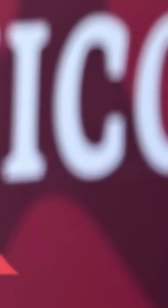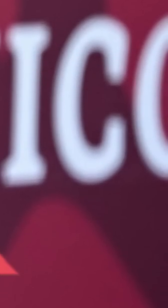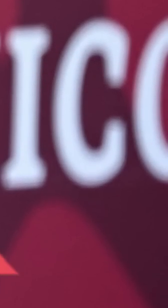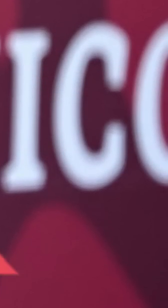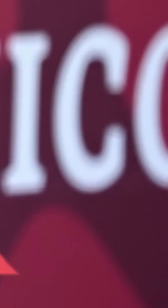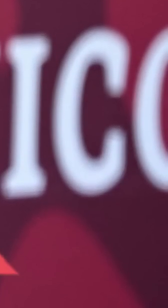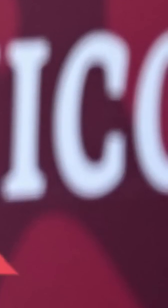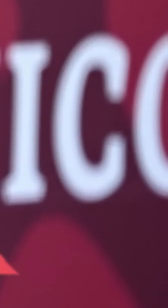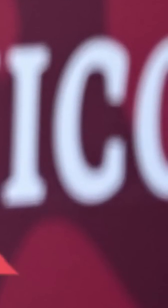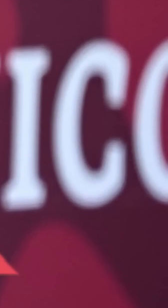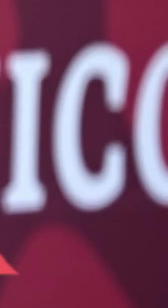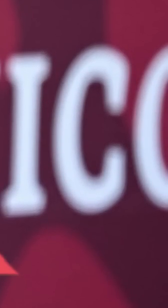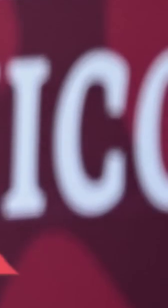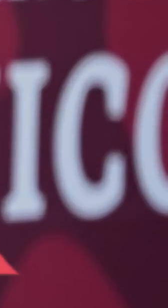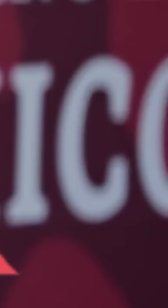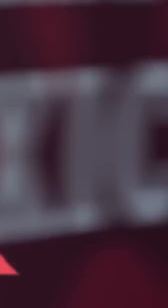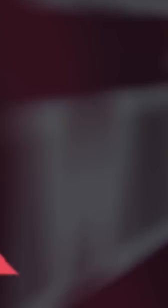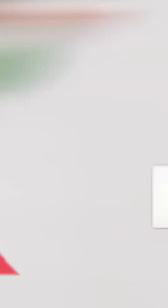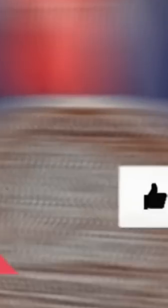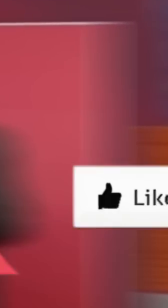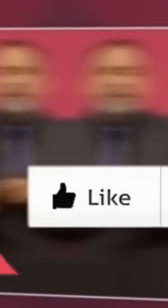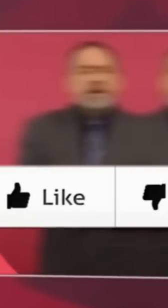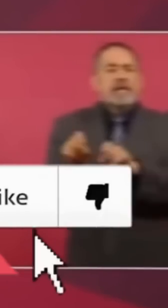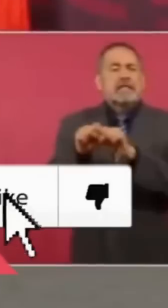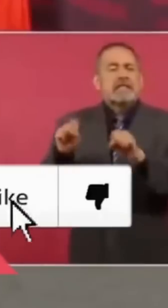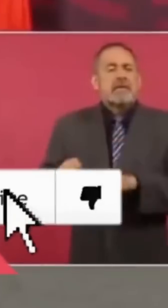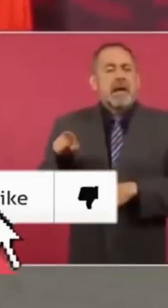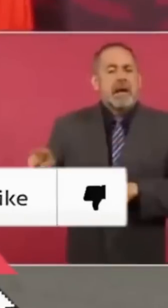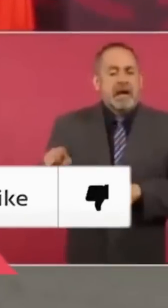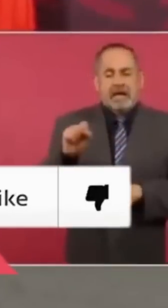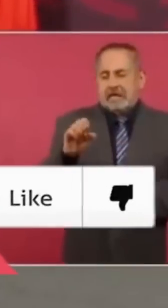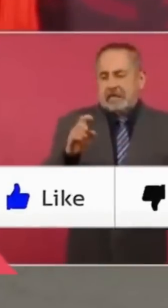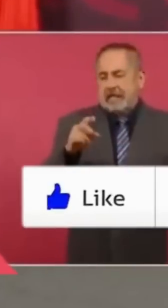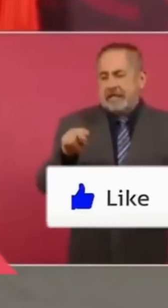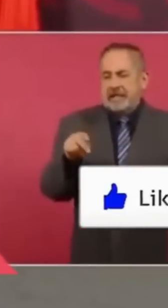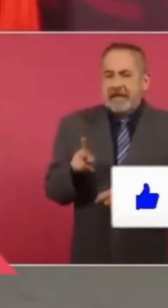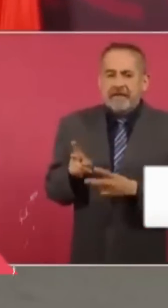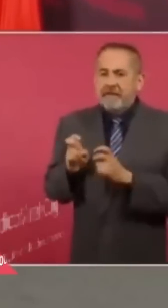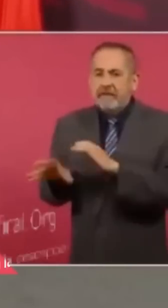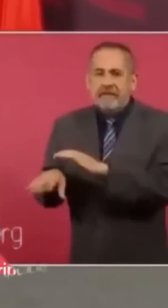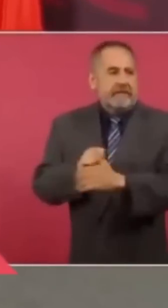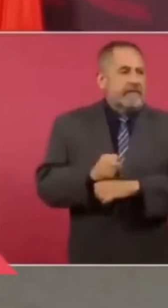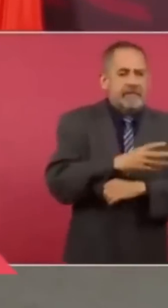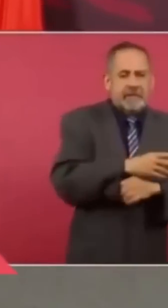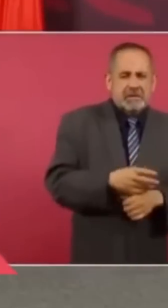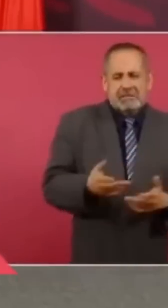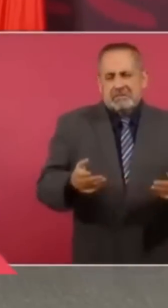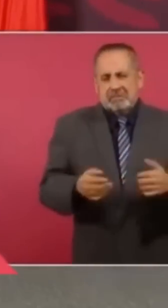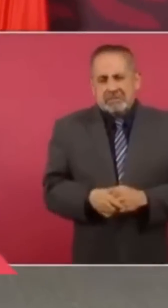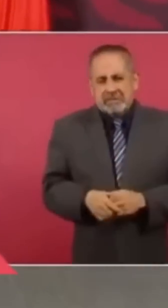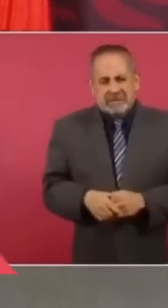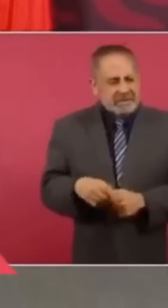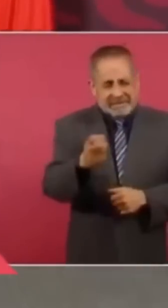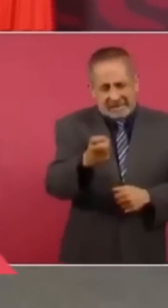Piedra de la Base Aérea Militar número 8 de Mérida, donde acostumbra realizar sus reuniones de evaluación del Tren Maya, según se